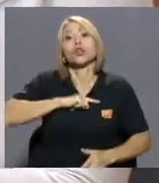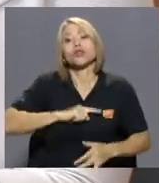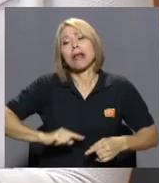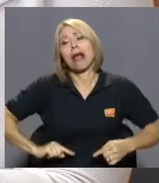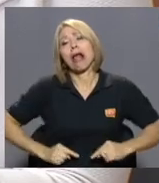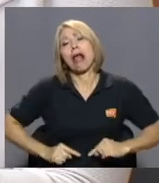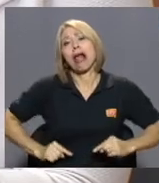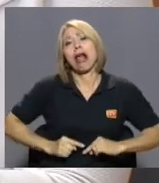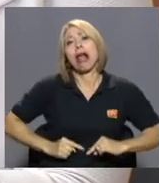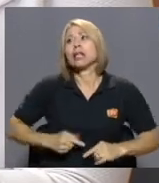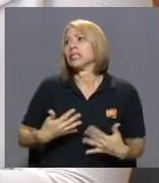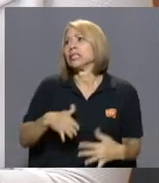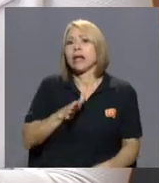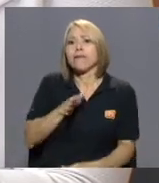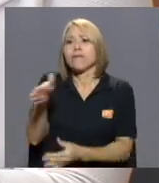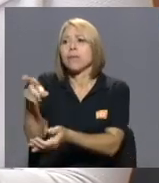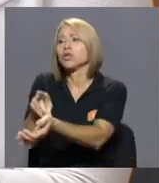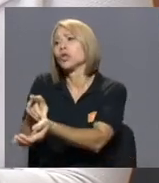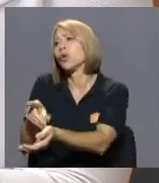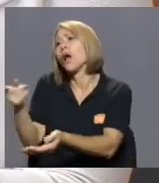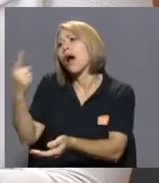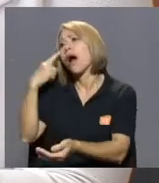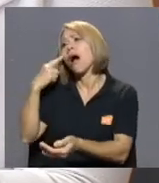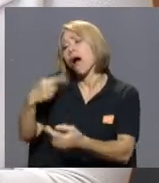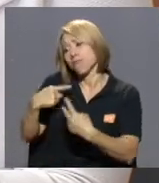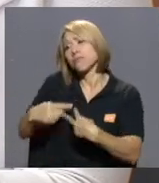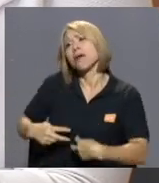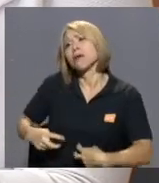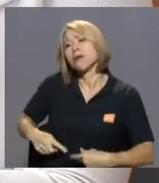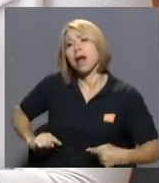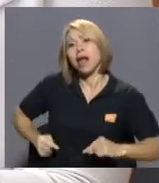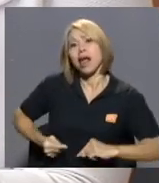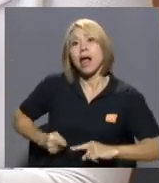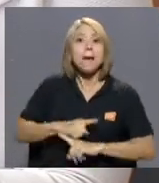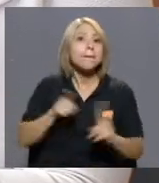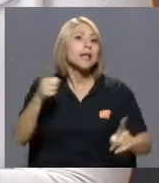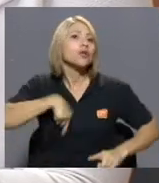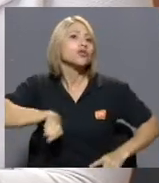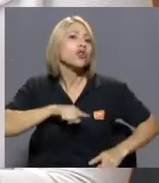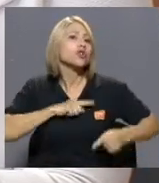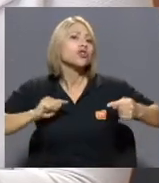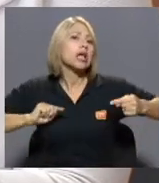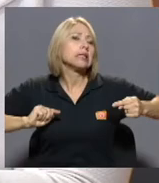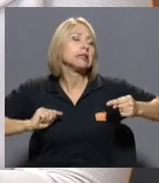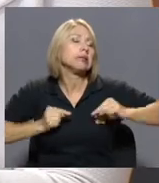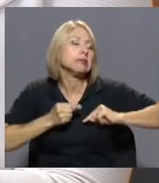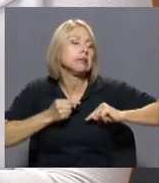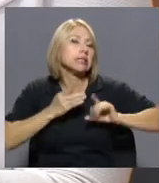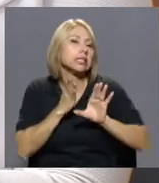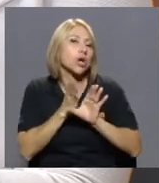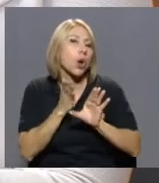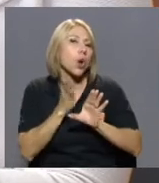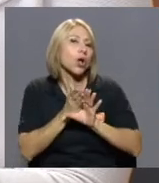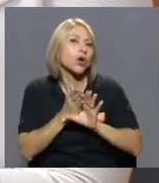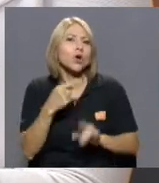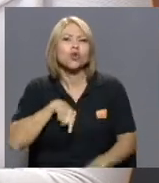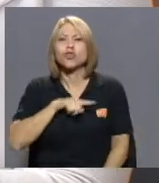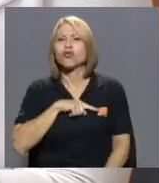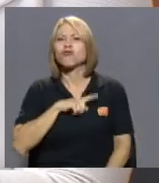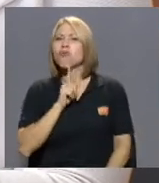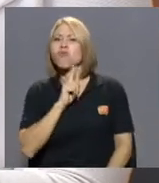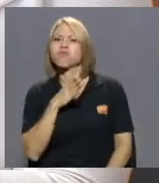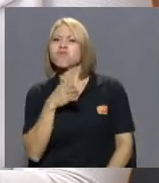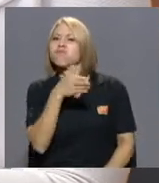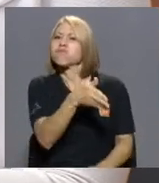mire, revíseme, no sé qué me pasa, tengo un dolor así. Pero cuando tenemos dolor psicológico, sí tenemos problemas con asistir a un profesional de la